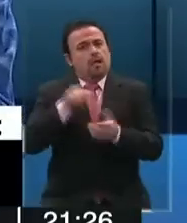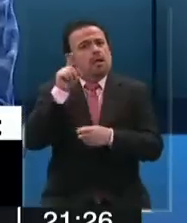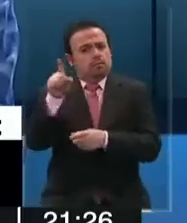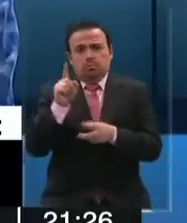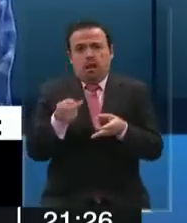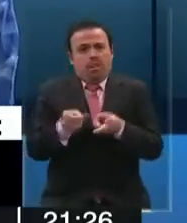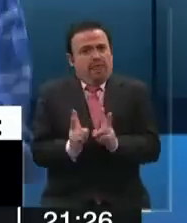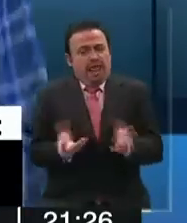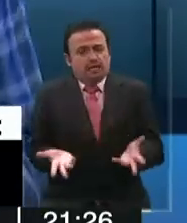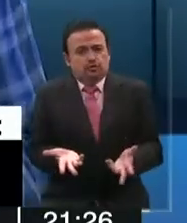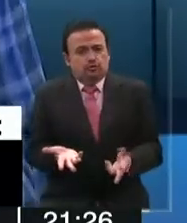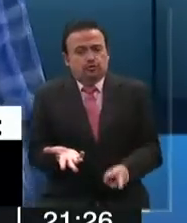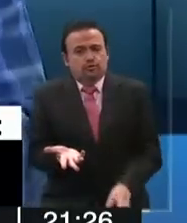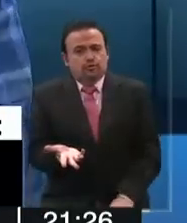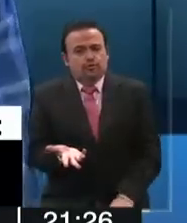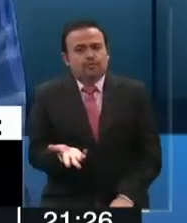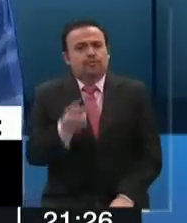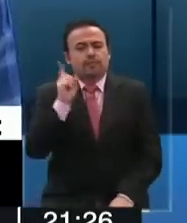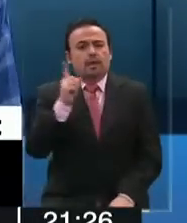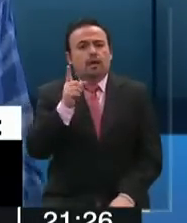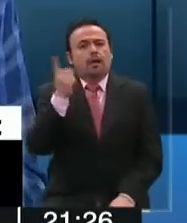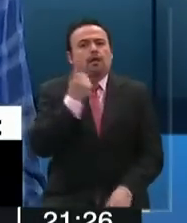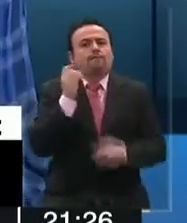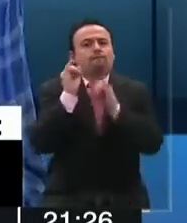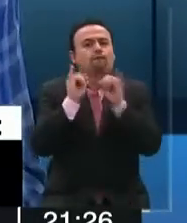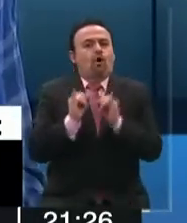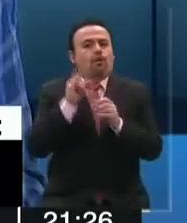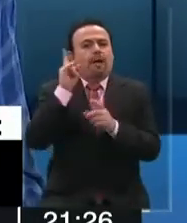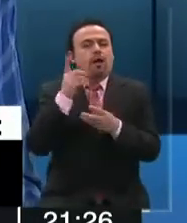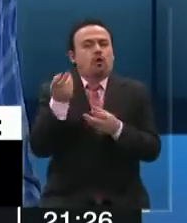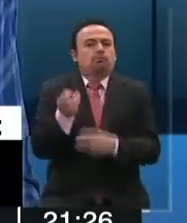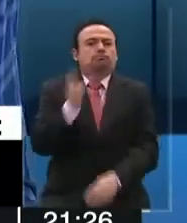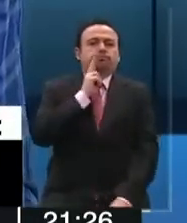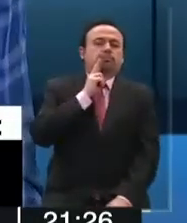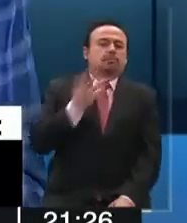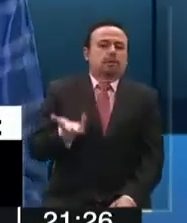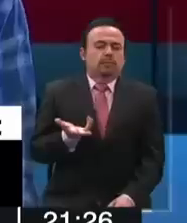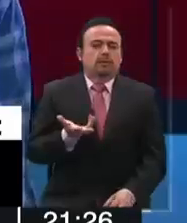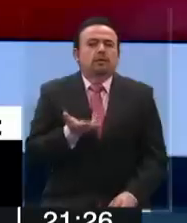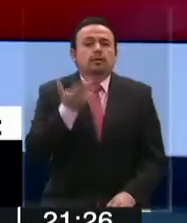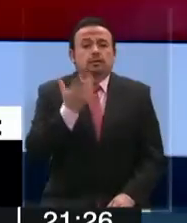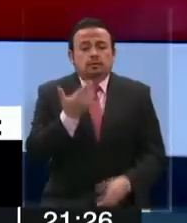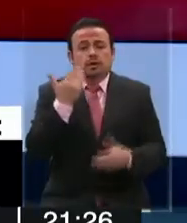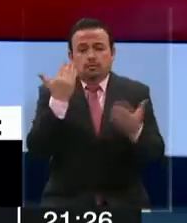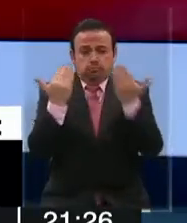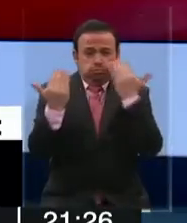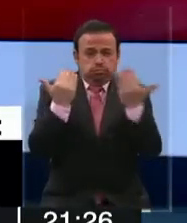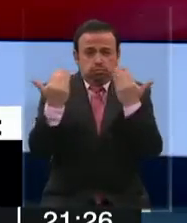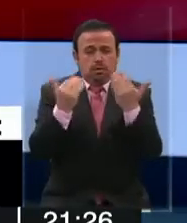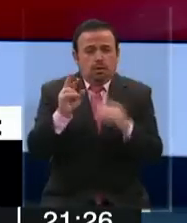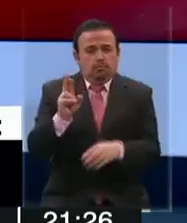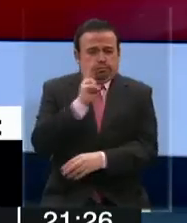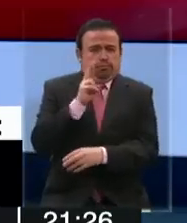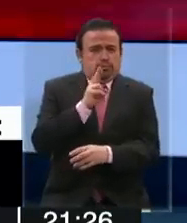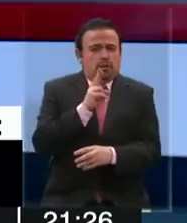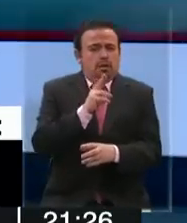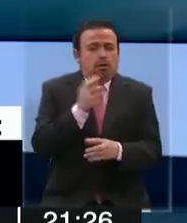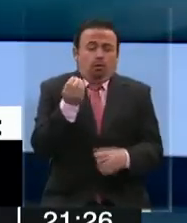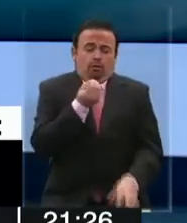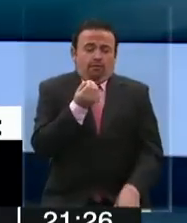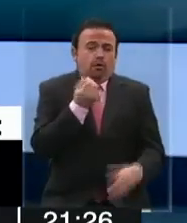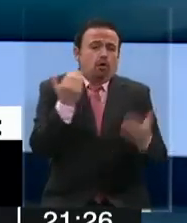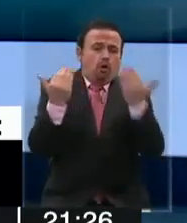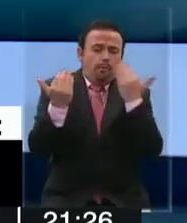derecho de reaccionar de ese modo Sí pero se ha Comparado esa forma de reacción Obviamente